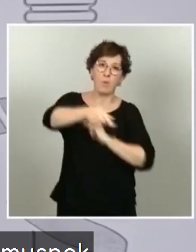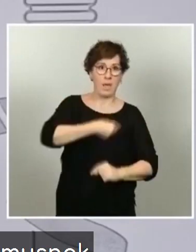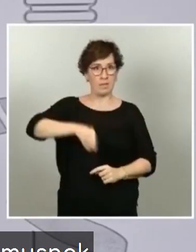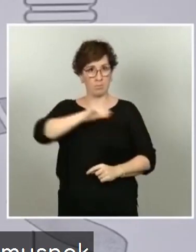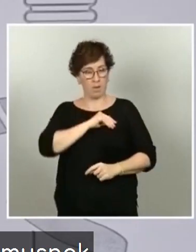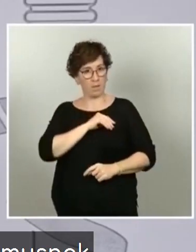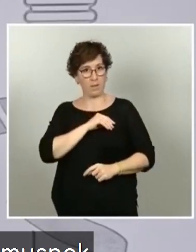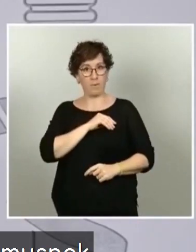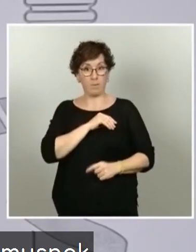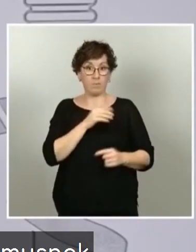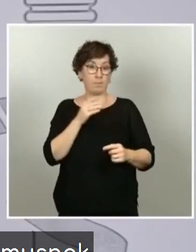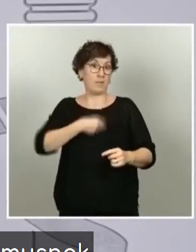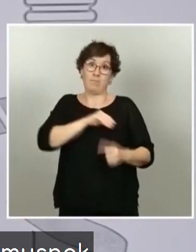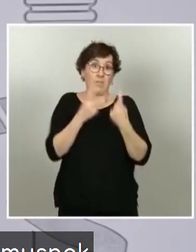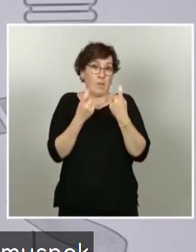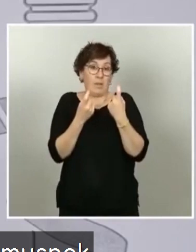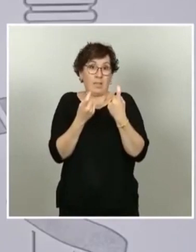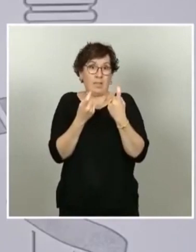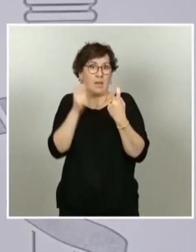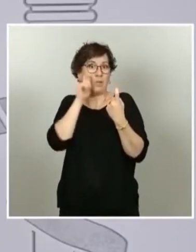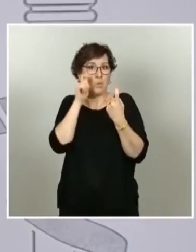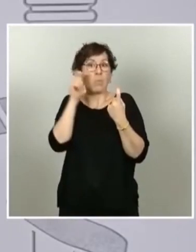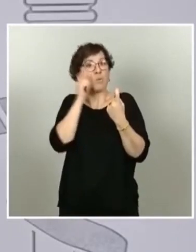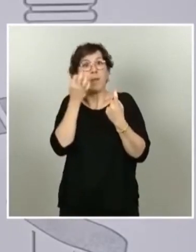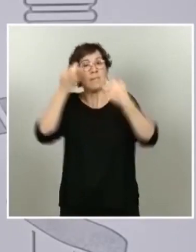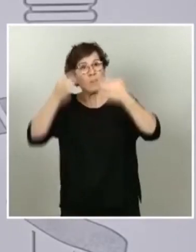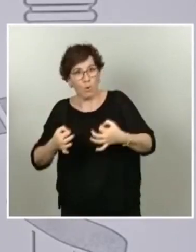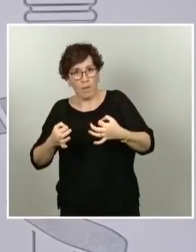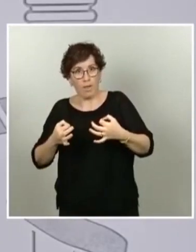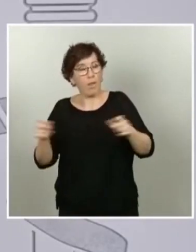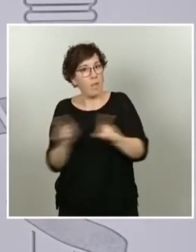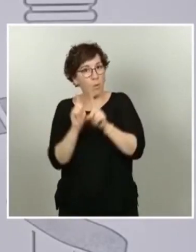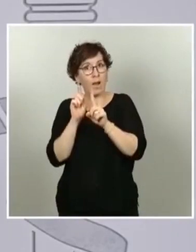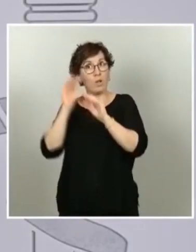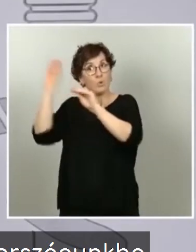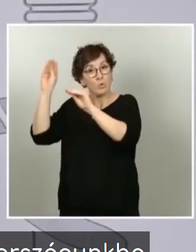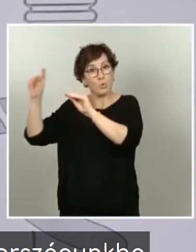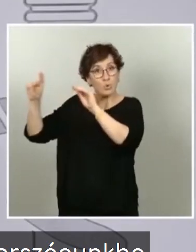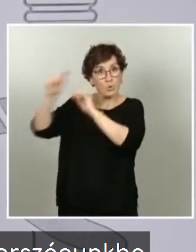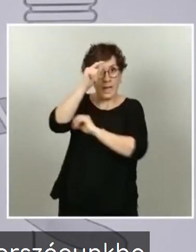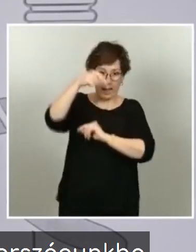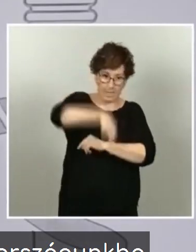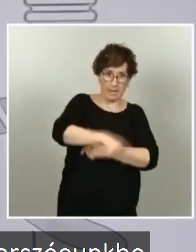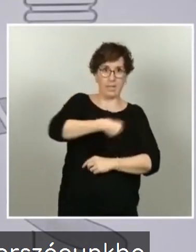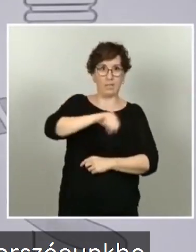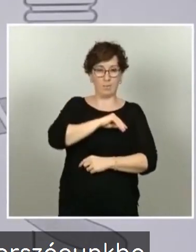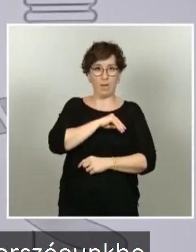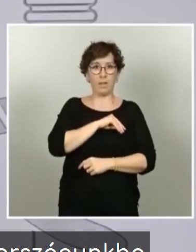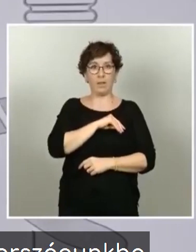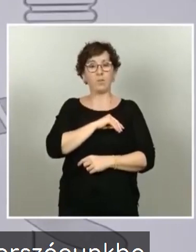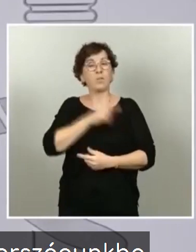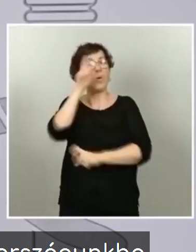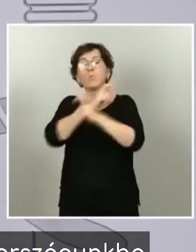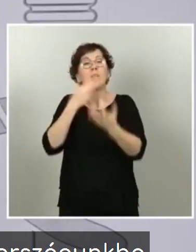turismo y el turismo necesita seguridad. Seguridad en origen y seguridad en destino. Por eso garantizaremos que los turistas no